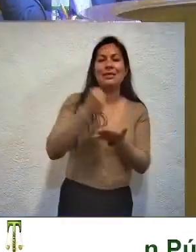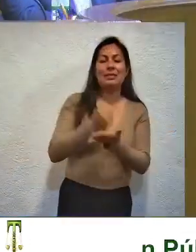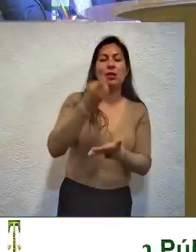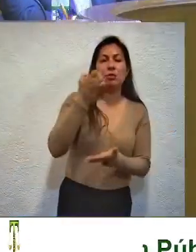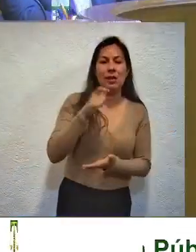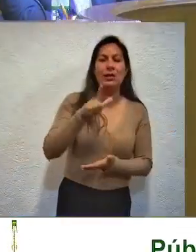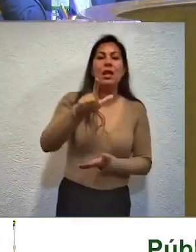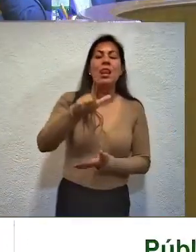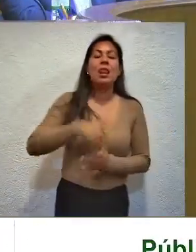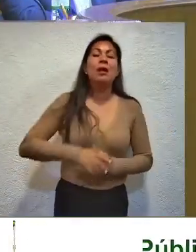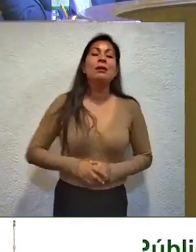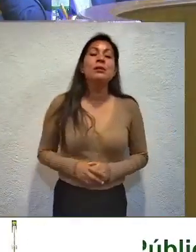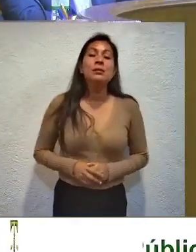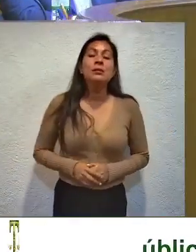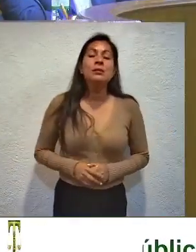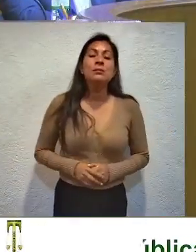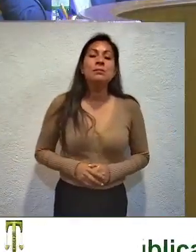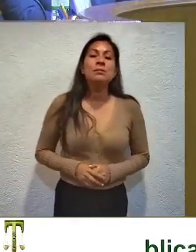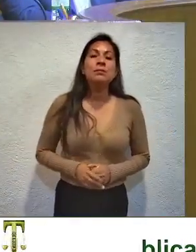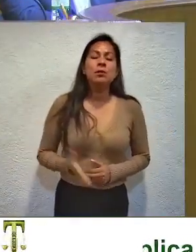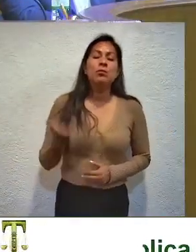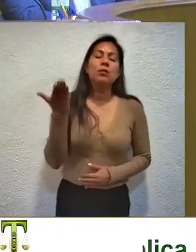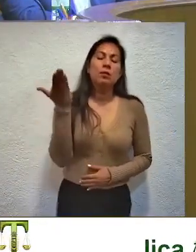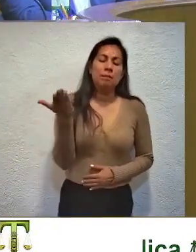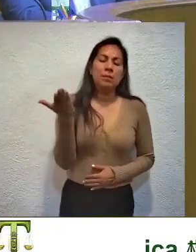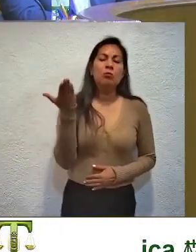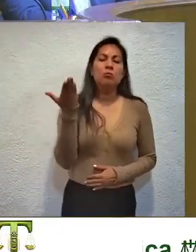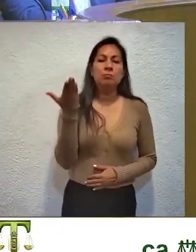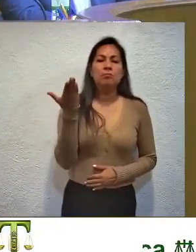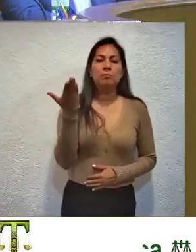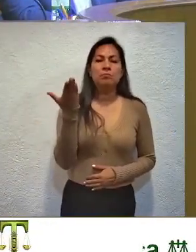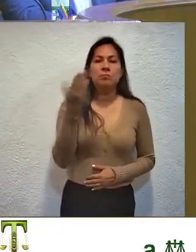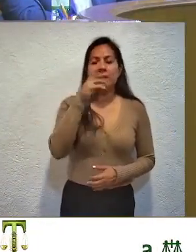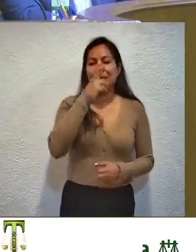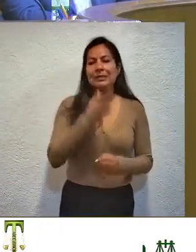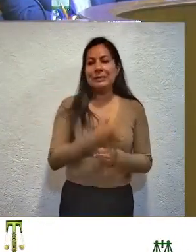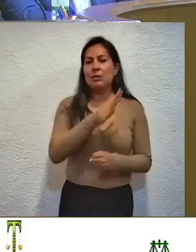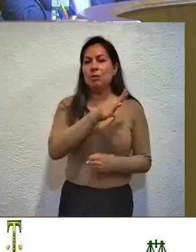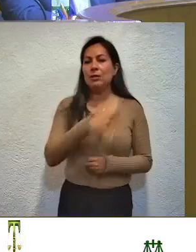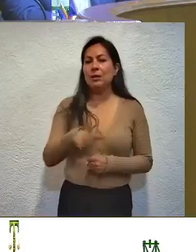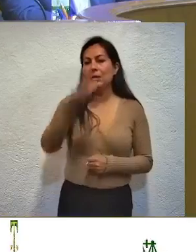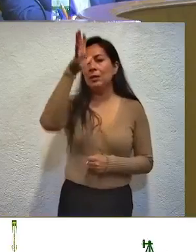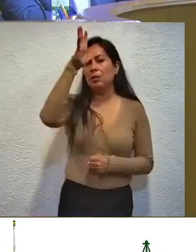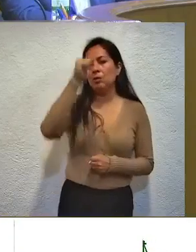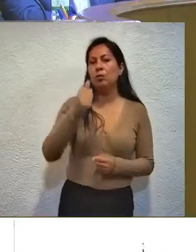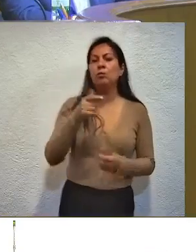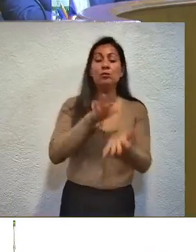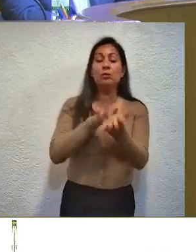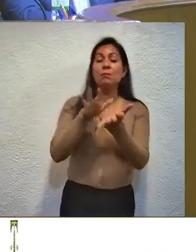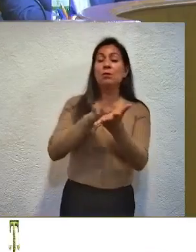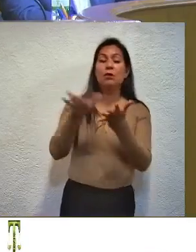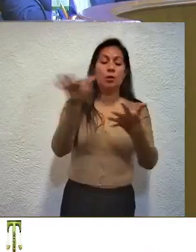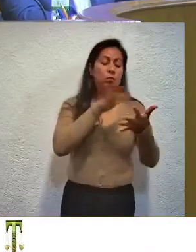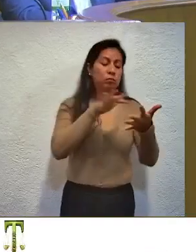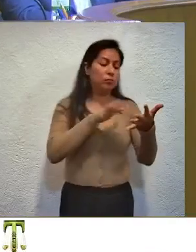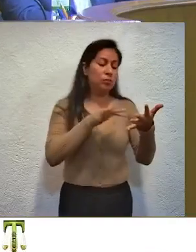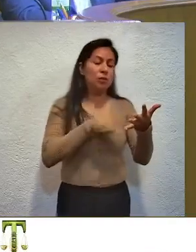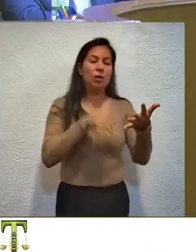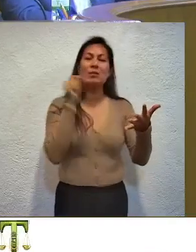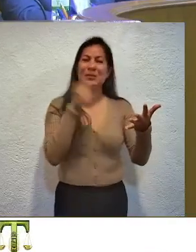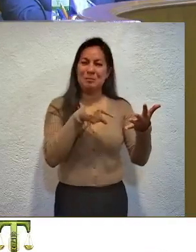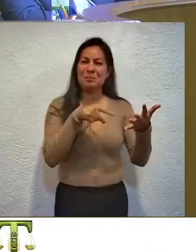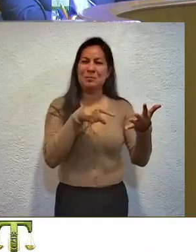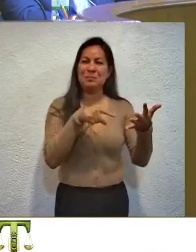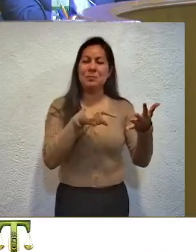Daniel Preciado Temiquel. Por lo tanto, le solicito al secretario general de acuerdos nos apoye con la cuenta